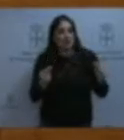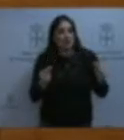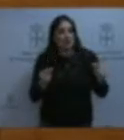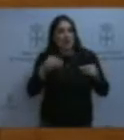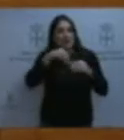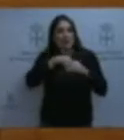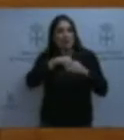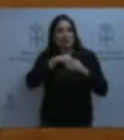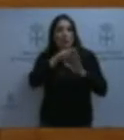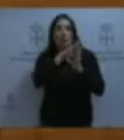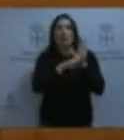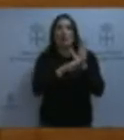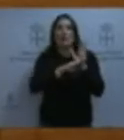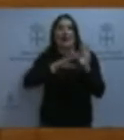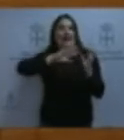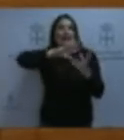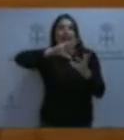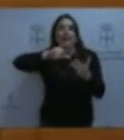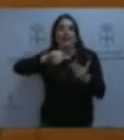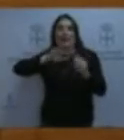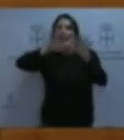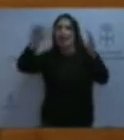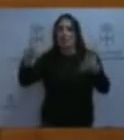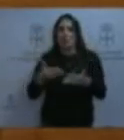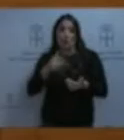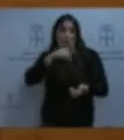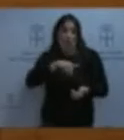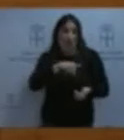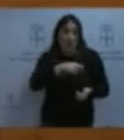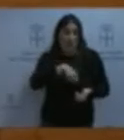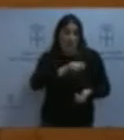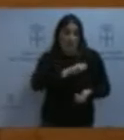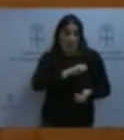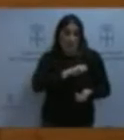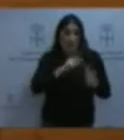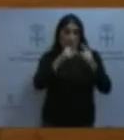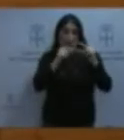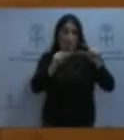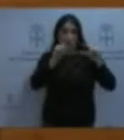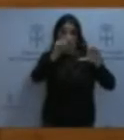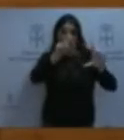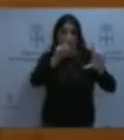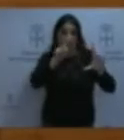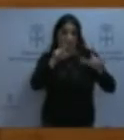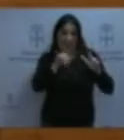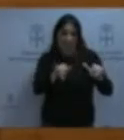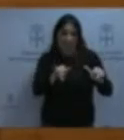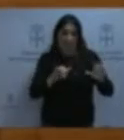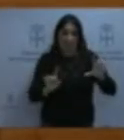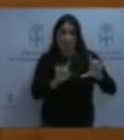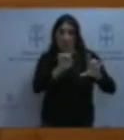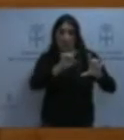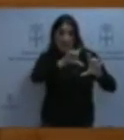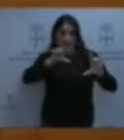programas del tiempo a nivel mundial, aunque sabemos que en España ni tan siquiera en los programas nacionales aparece Asturias en los programas del tiempo, en los mapitas, esos